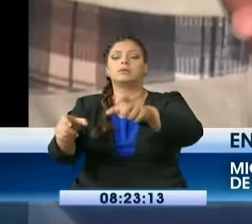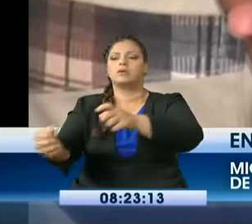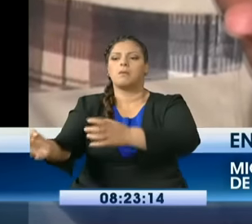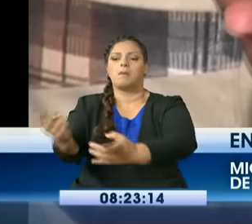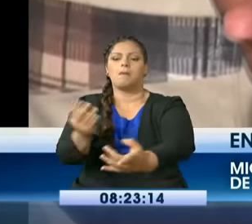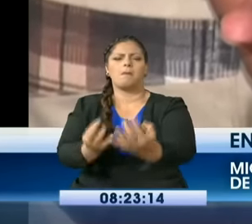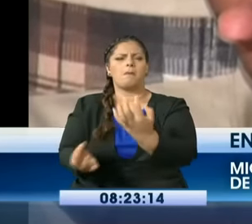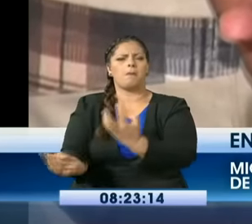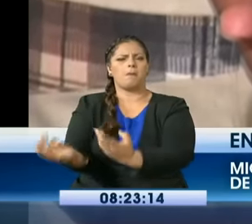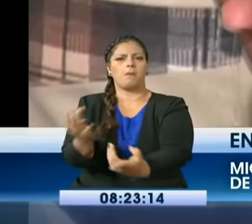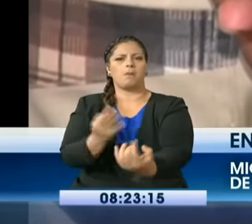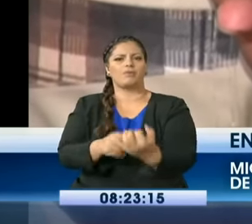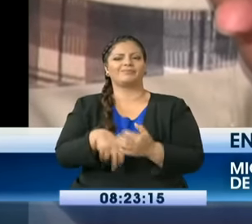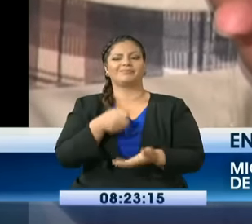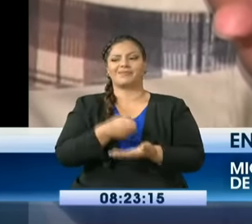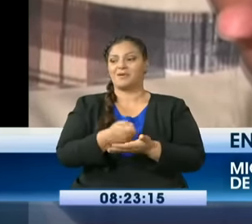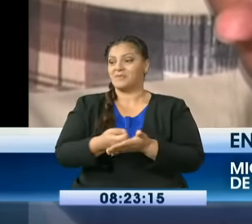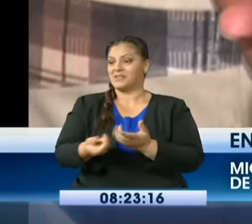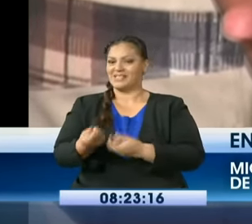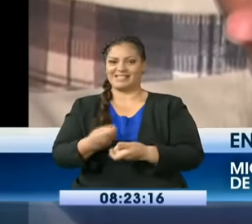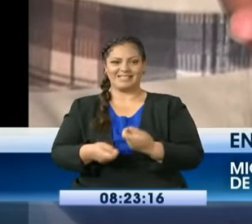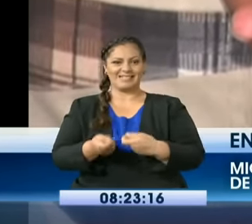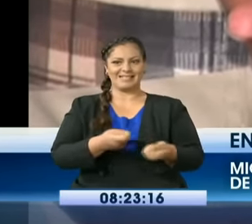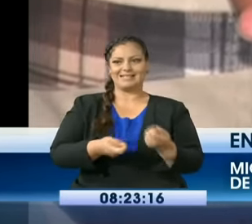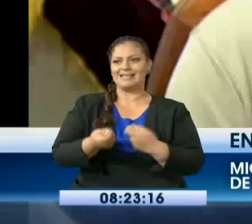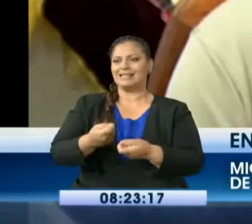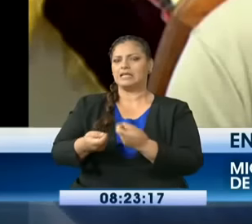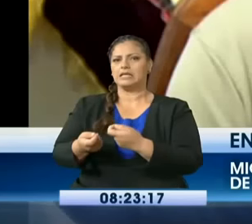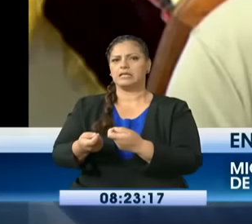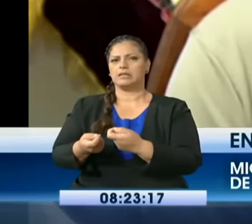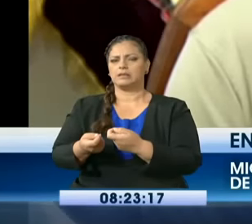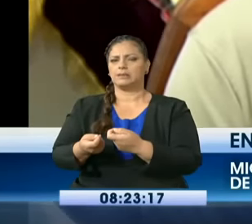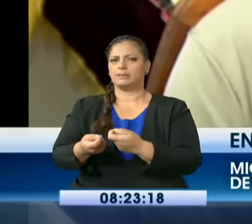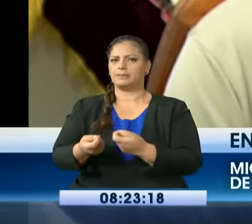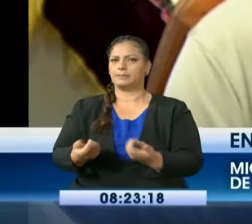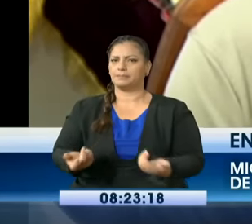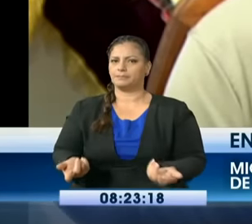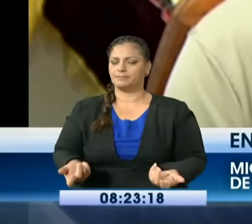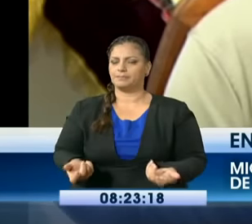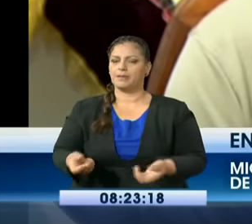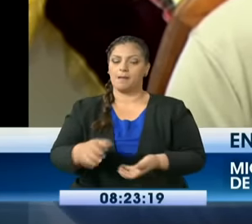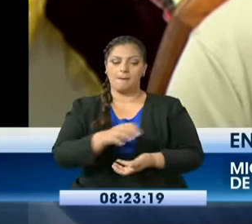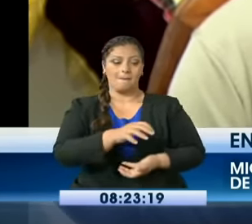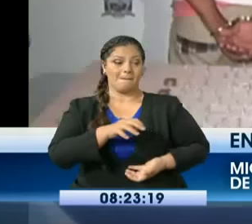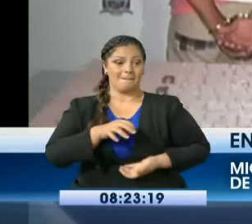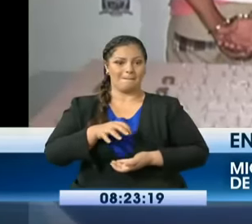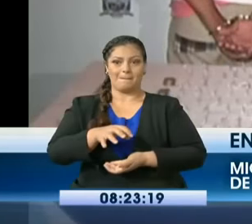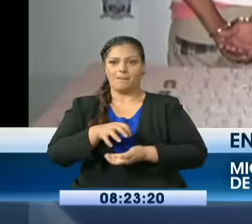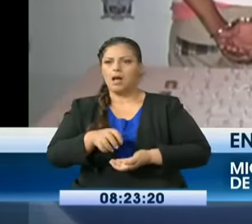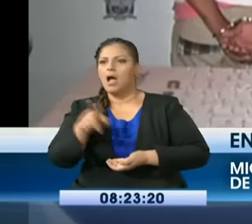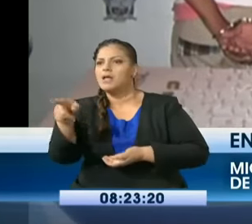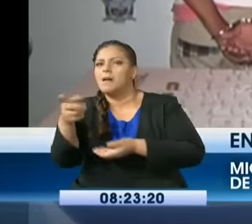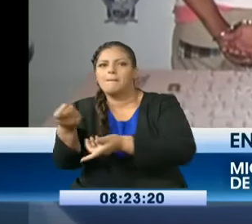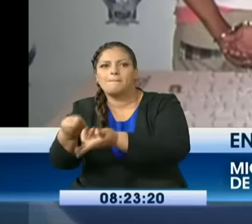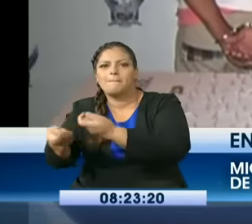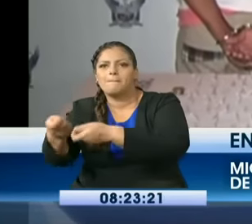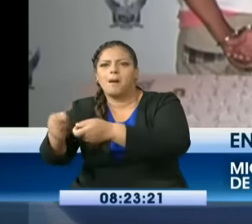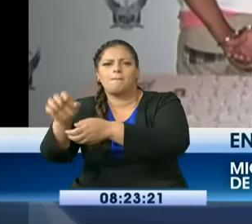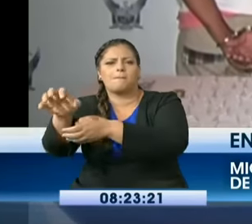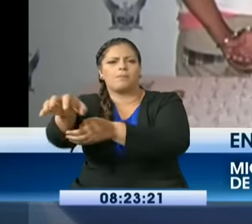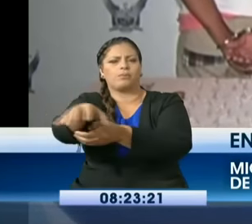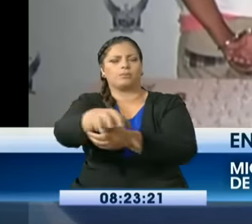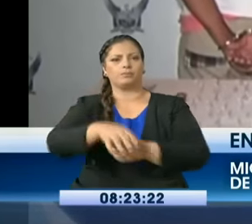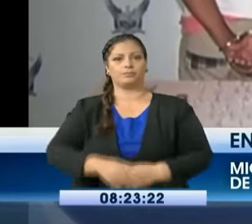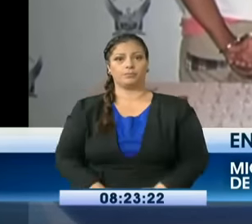prácticamente a estos microexpendedores para poder entregar a los demás cantones. Los cuatro detenidos